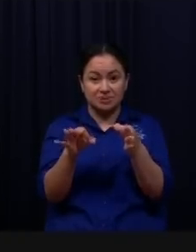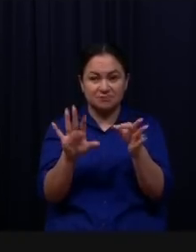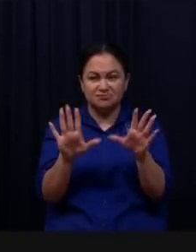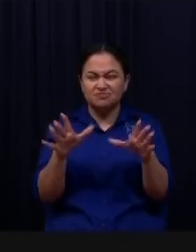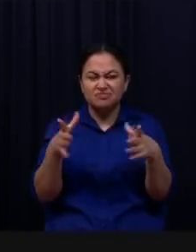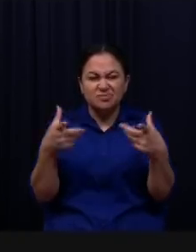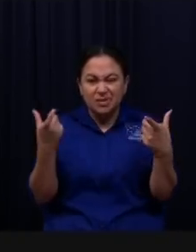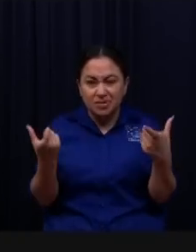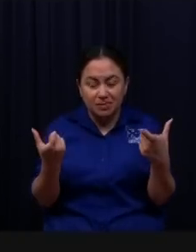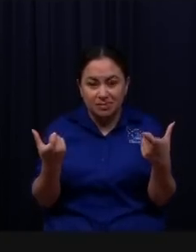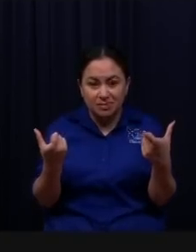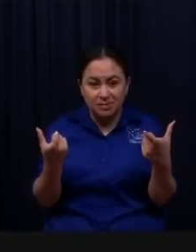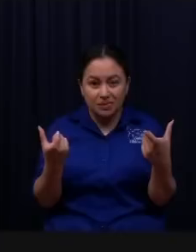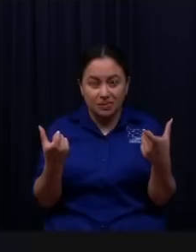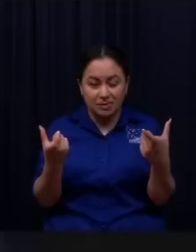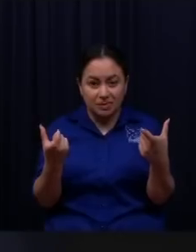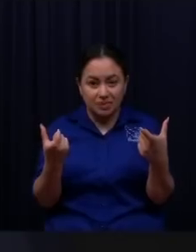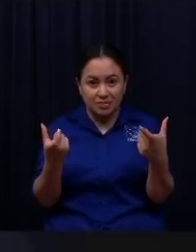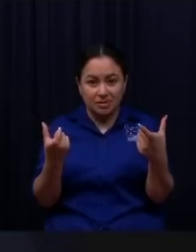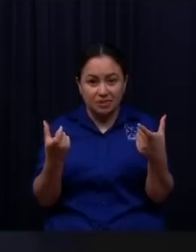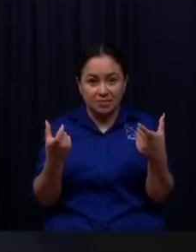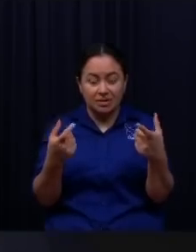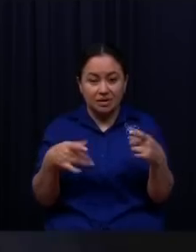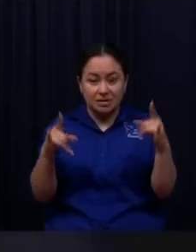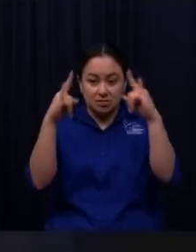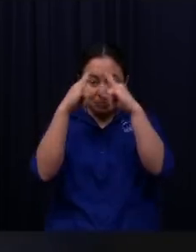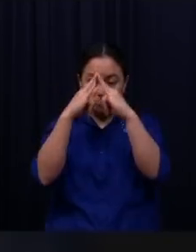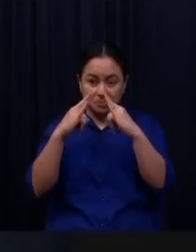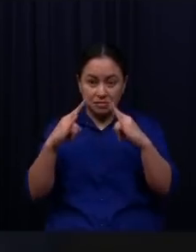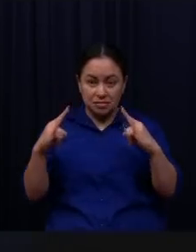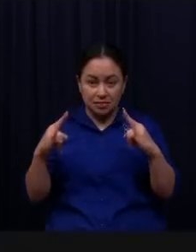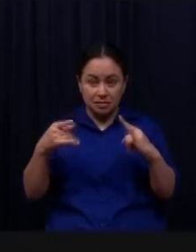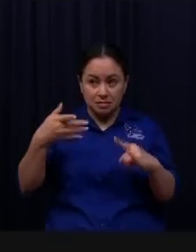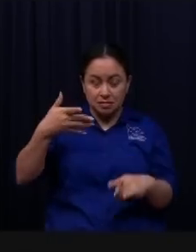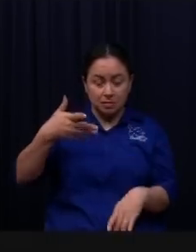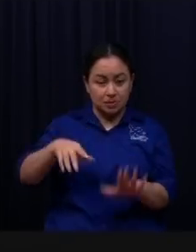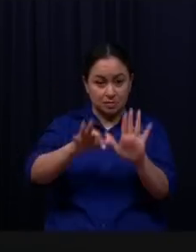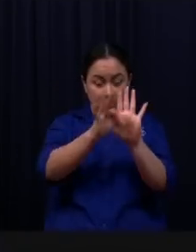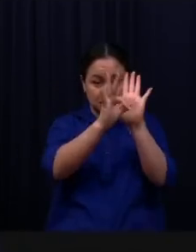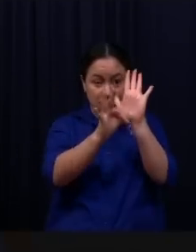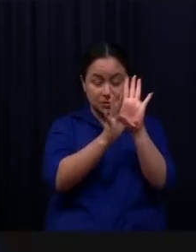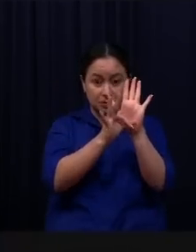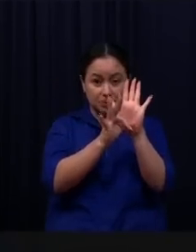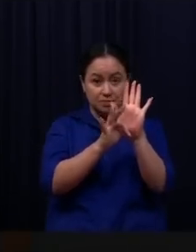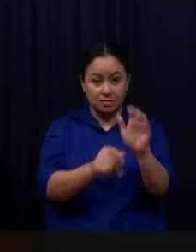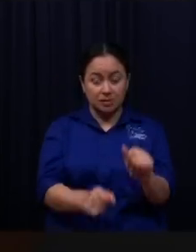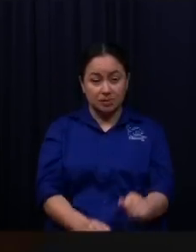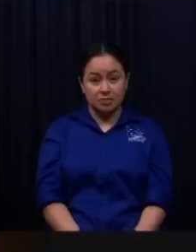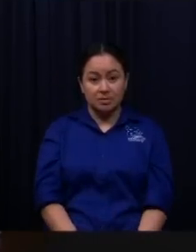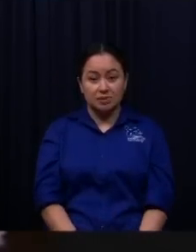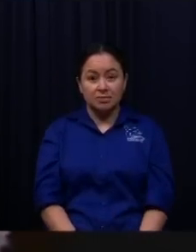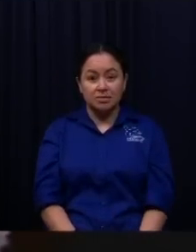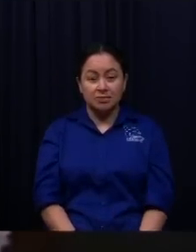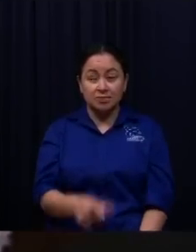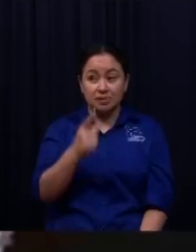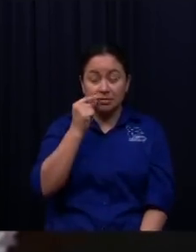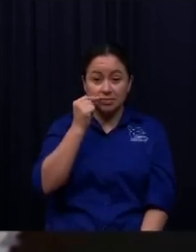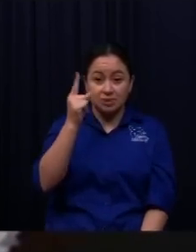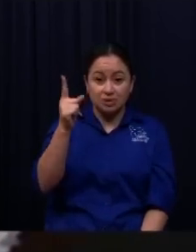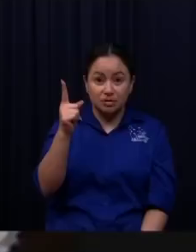la cosa en el tabernáculo antiguo y la transición que Dios está haciendo en este nuevo